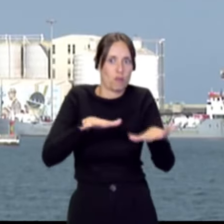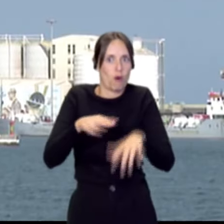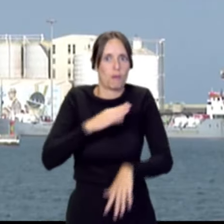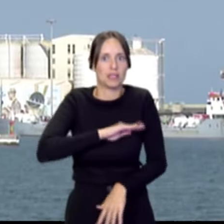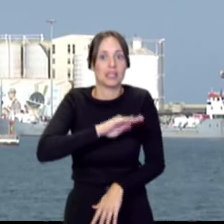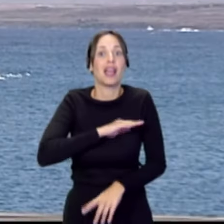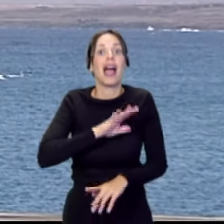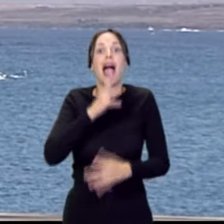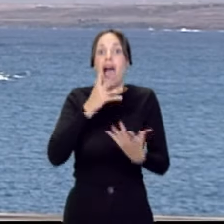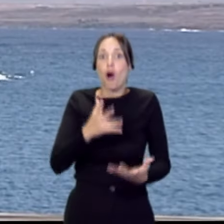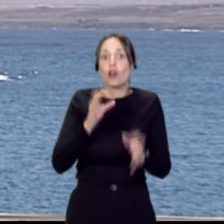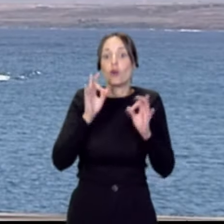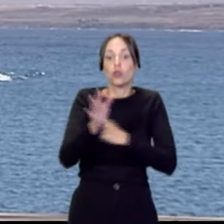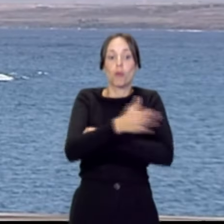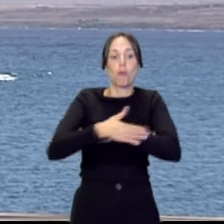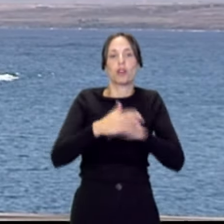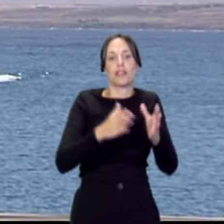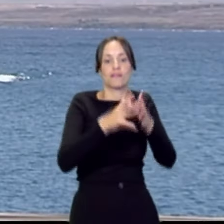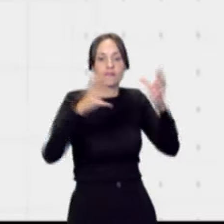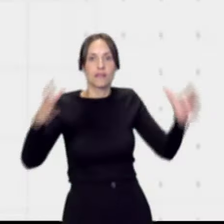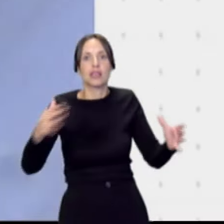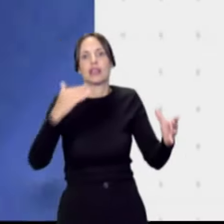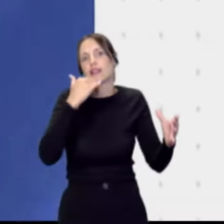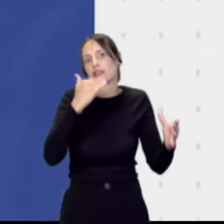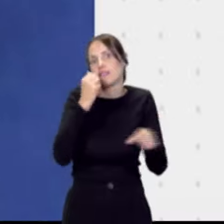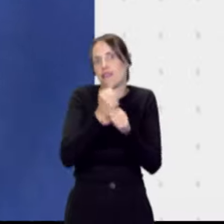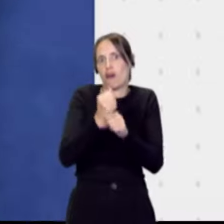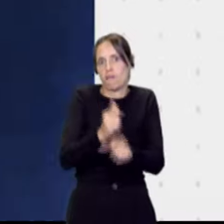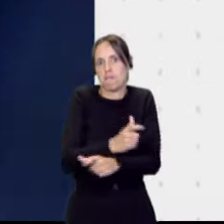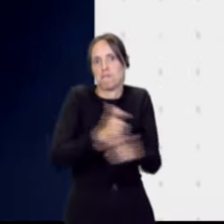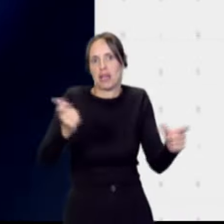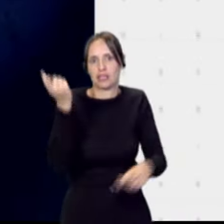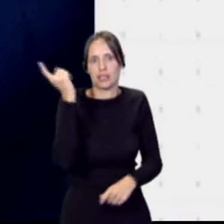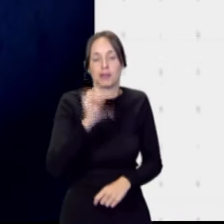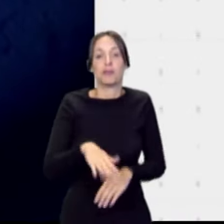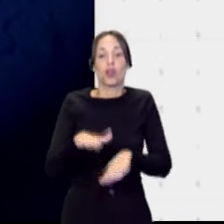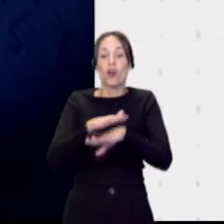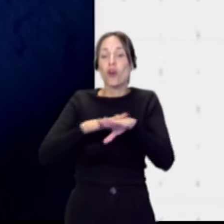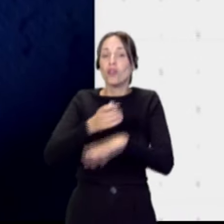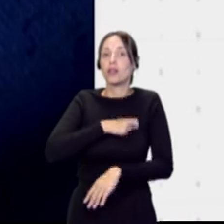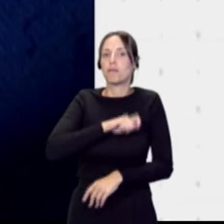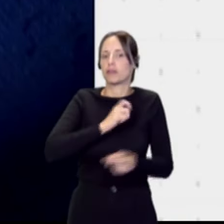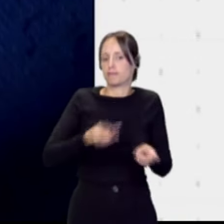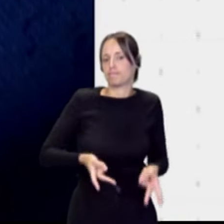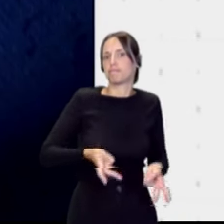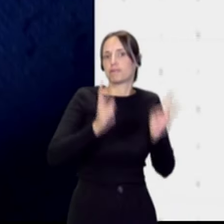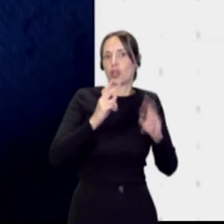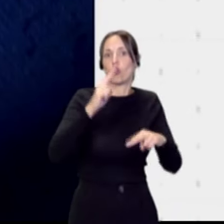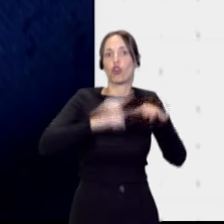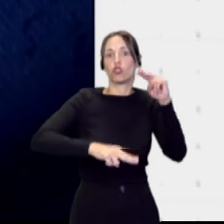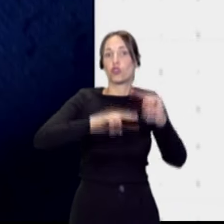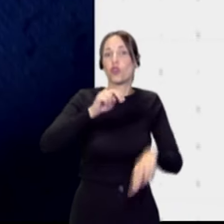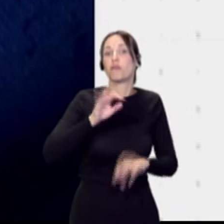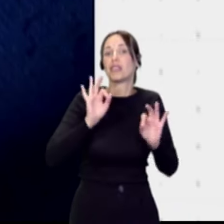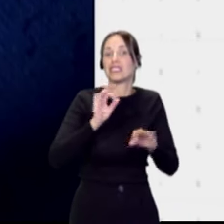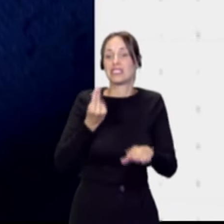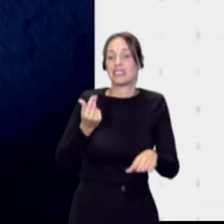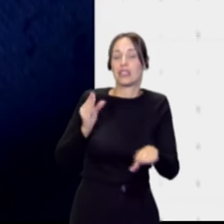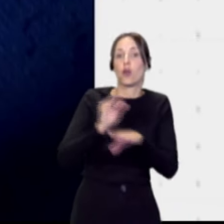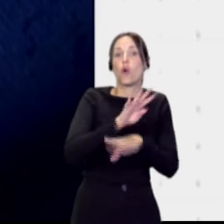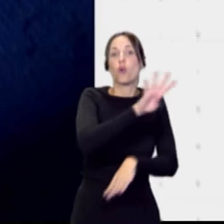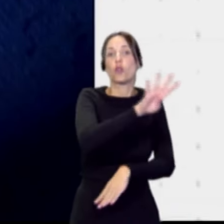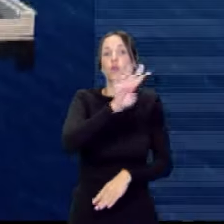mejorando su capacidad y aumentando su operatividad. El Gobierno de España ha dado luz verde a la construcción por 44 millones de euros